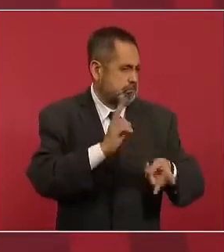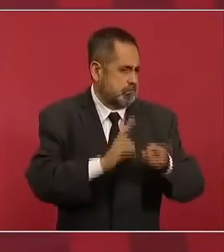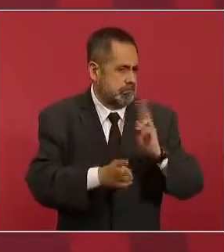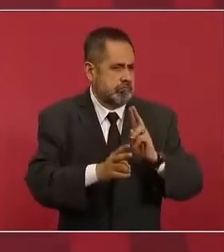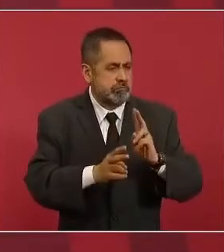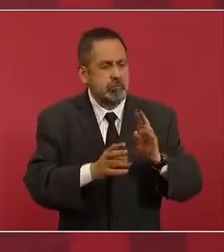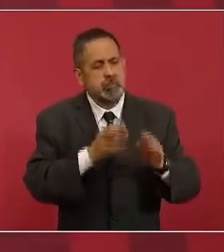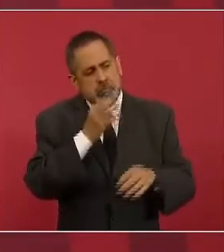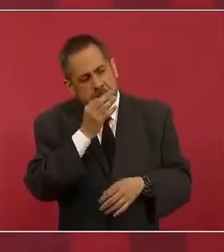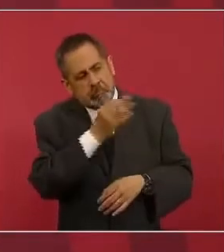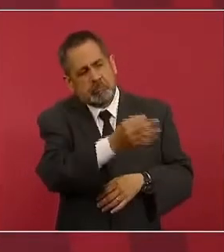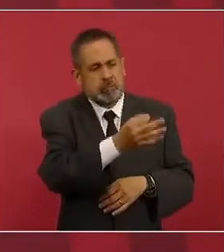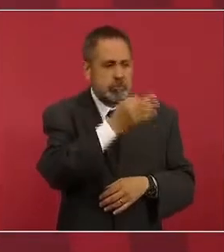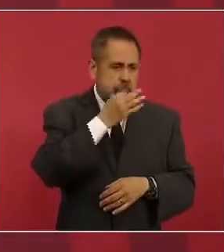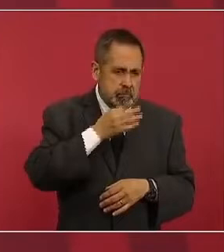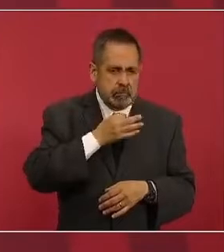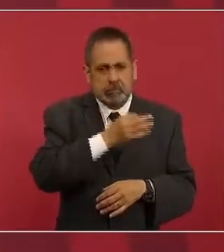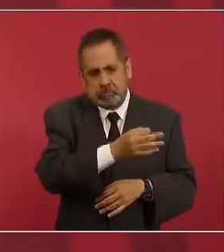conversar, comunicarnos.